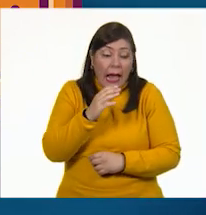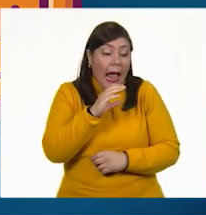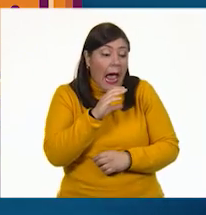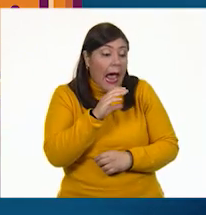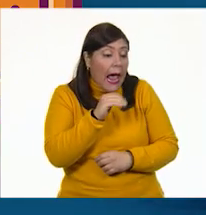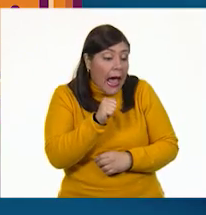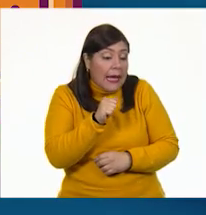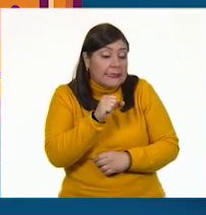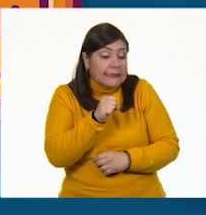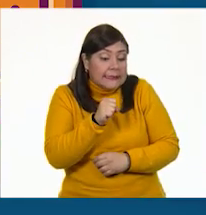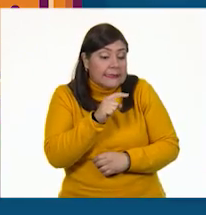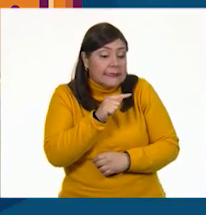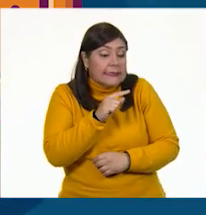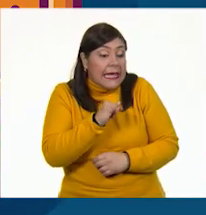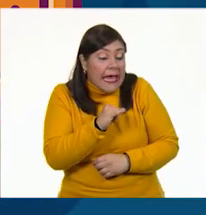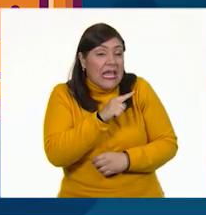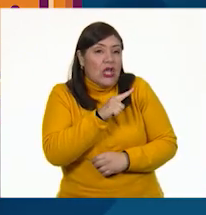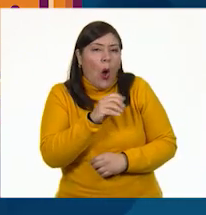Castillo.